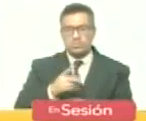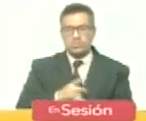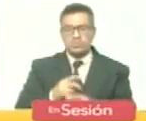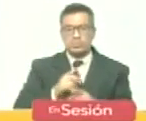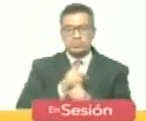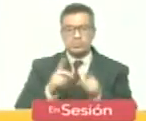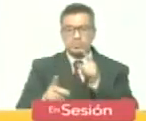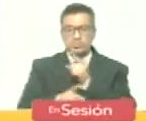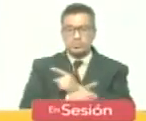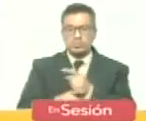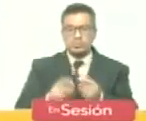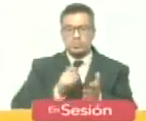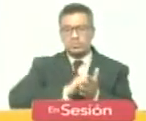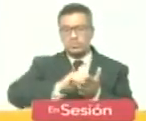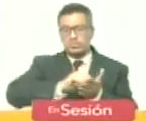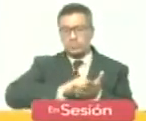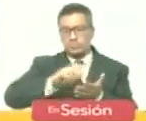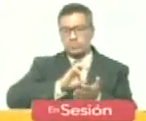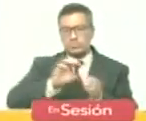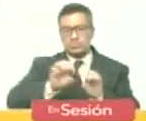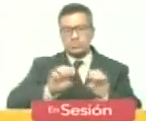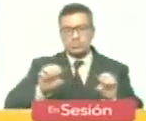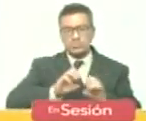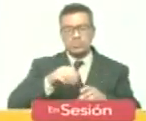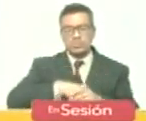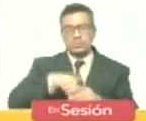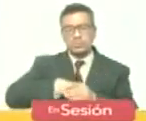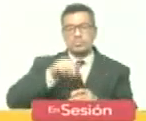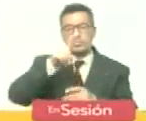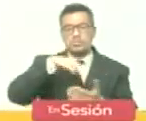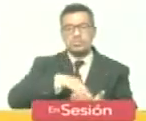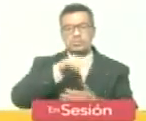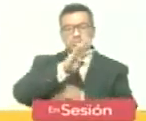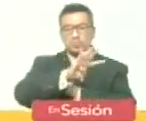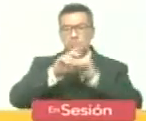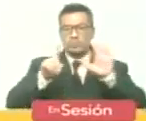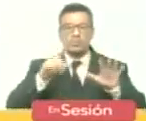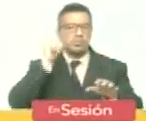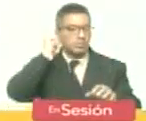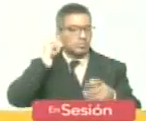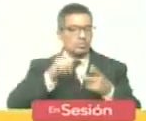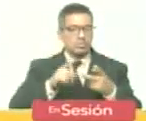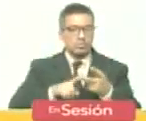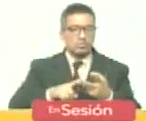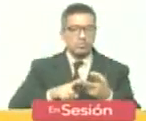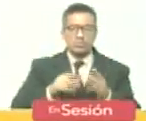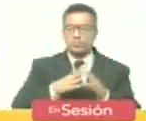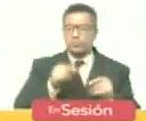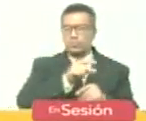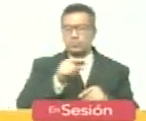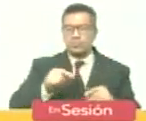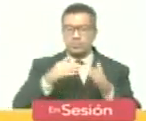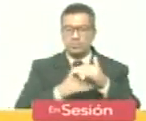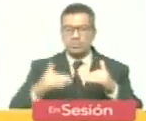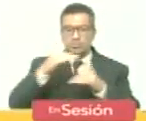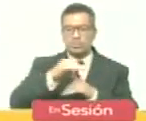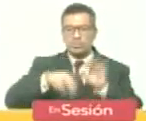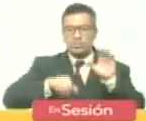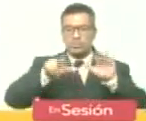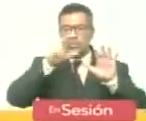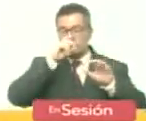reforma del Estatuto Electoral que se dio en 1946, que las mujeres, los analfabetas y los mayores de 18